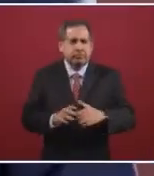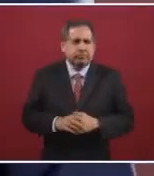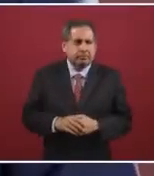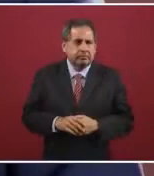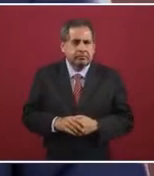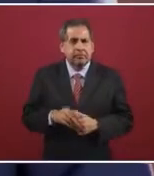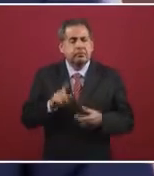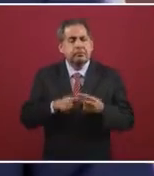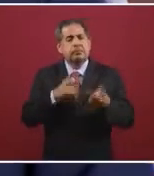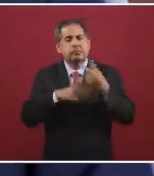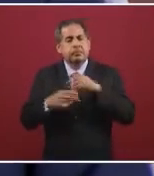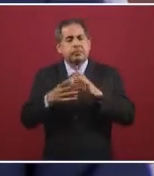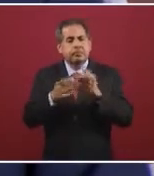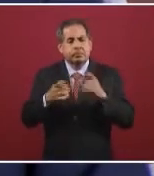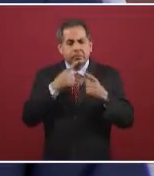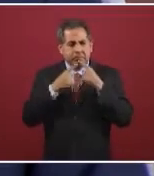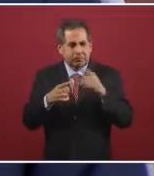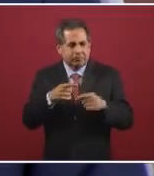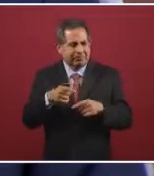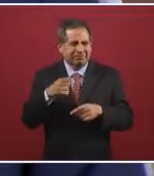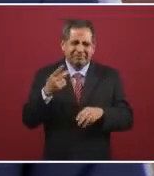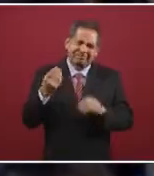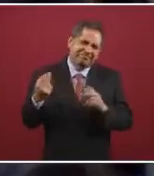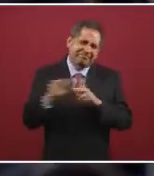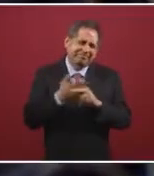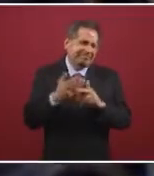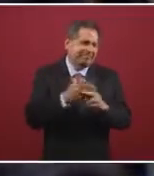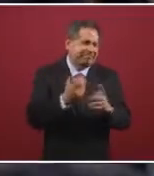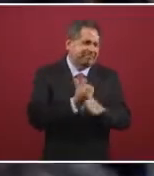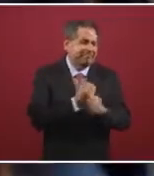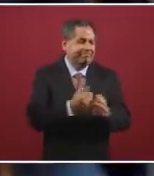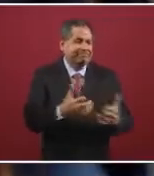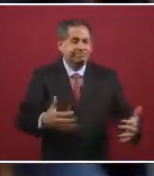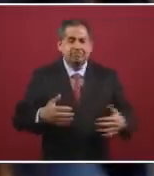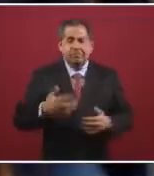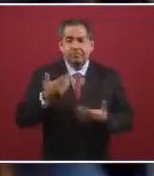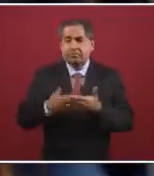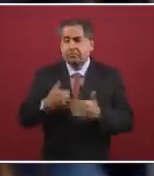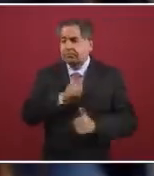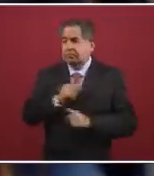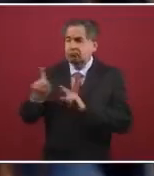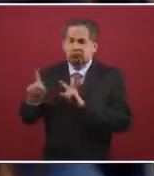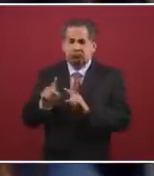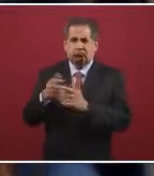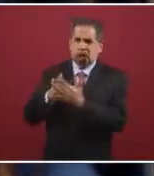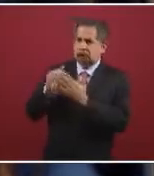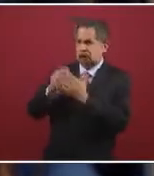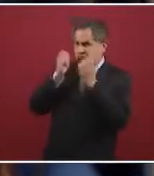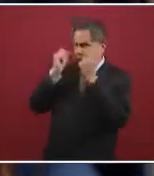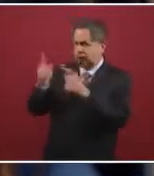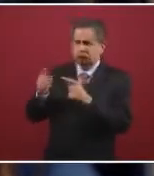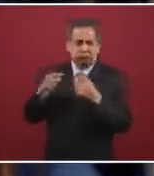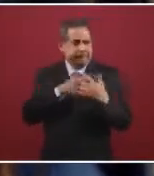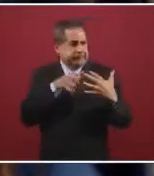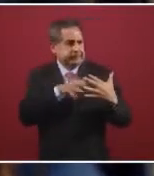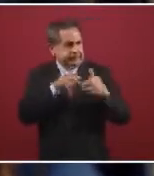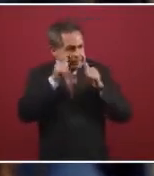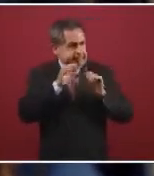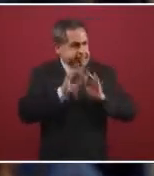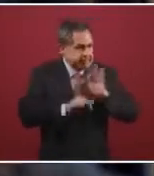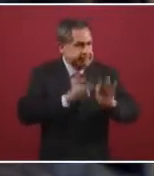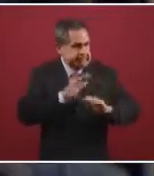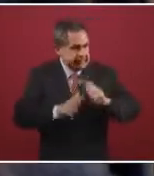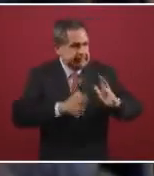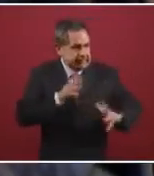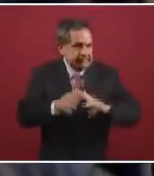vinieron a llenar de sangre al país y hoy tenemos a nuestras Fuerzas Armadas gloriosas aquí atendiendo